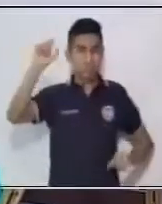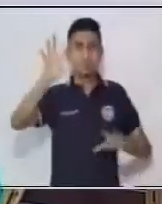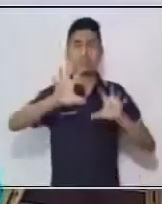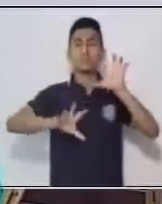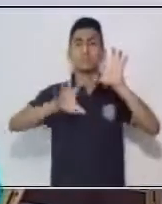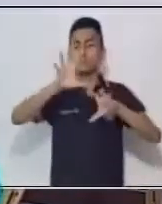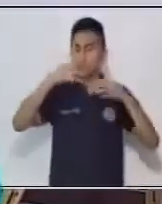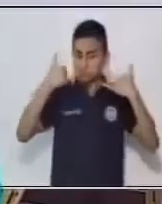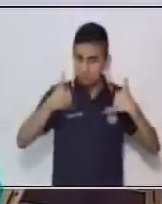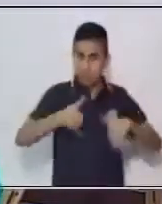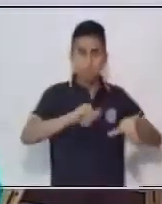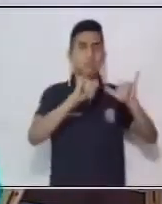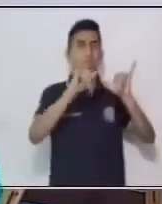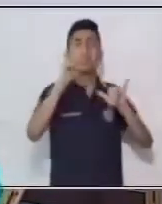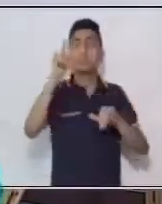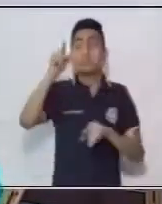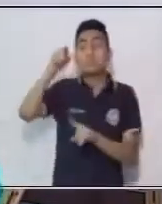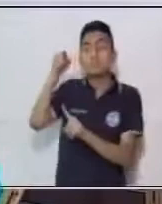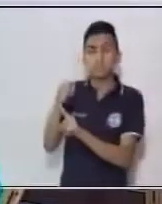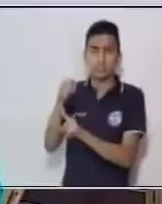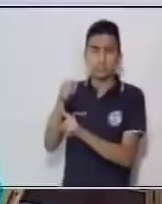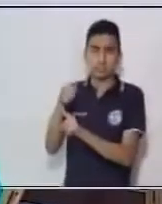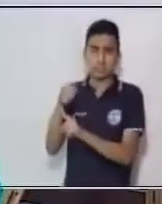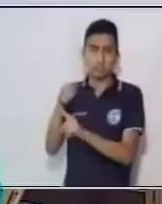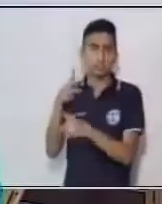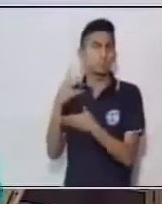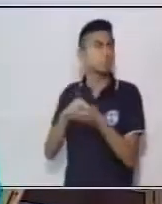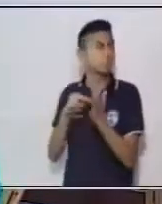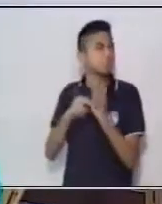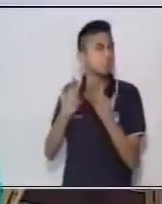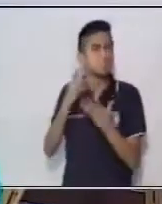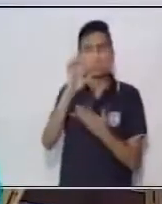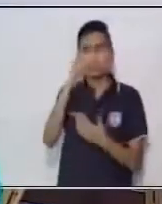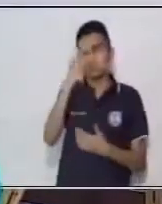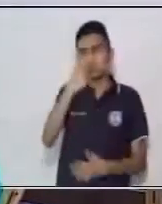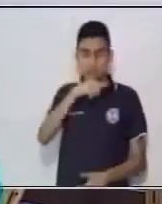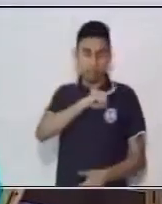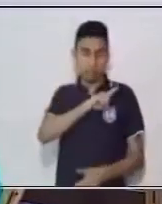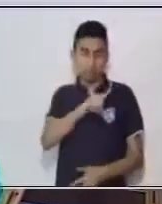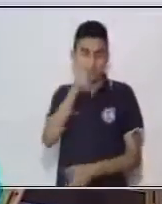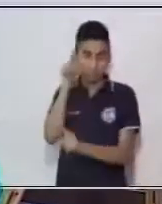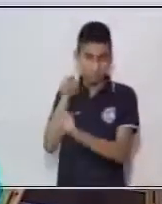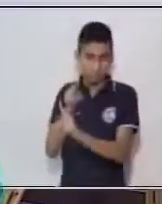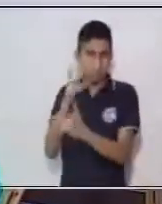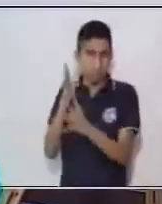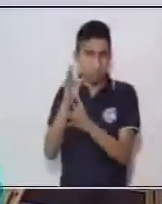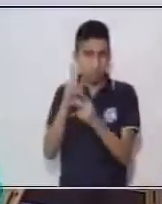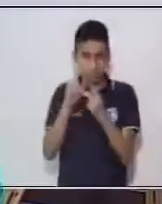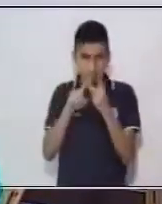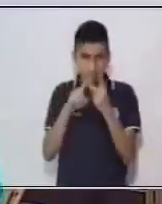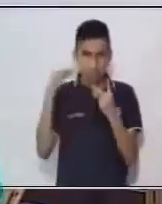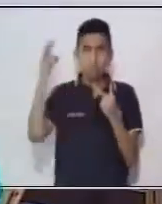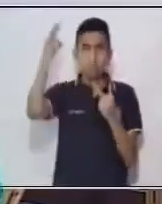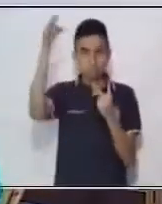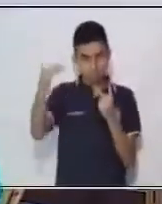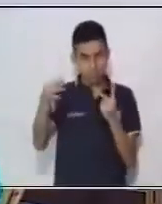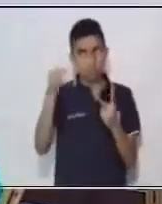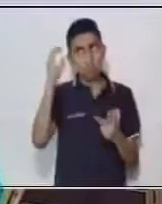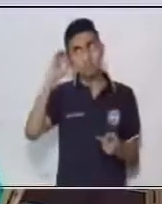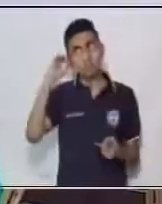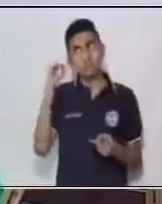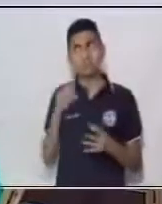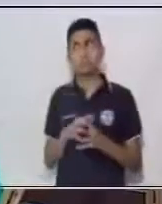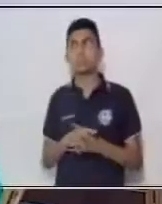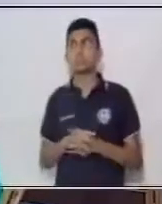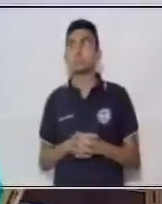dinosaurio todavía está allí. Eso es en presente. Ahora en futuro,